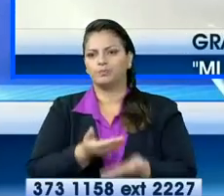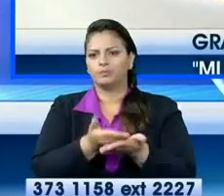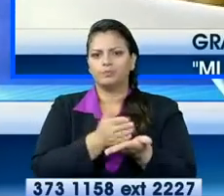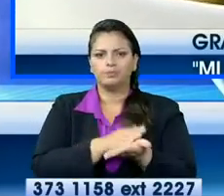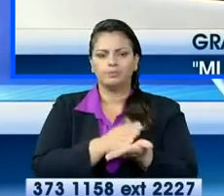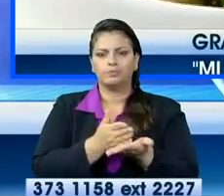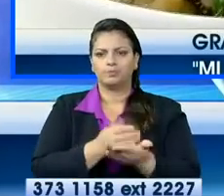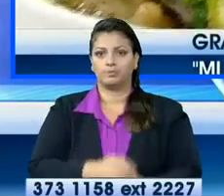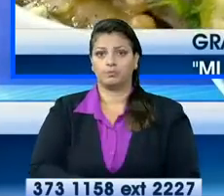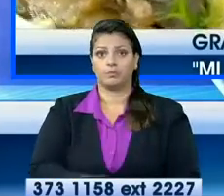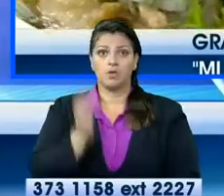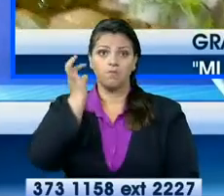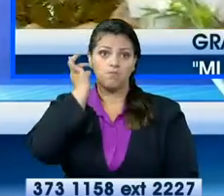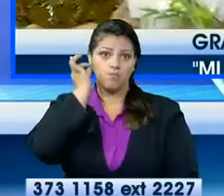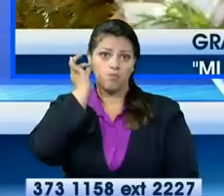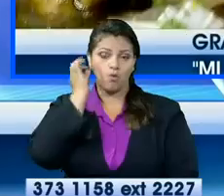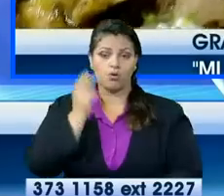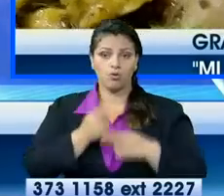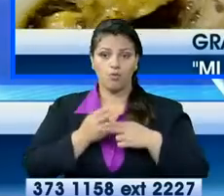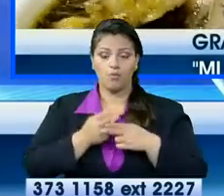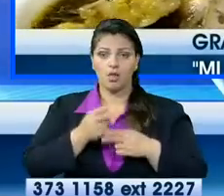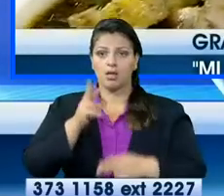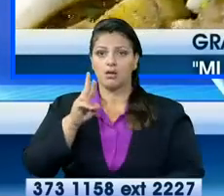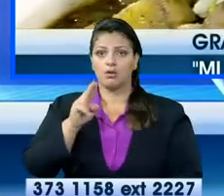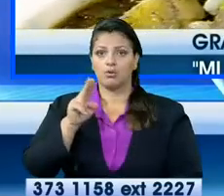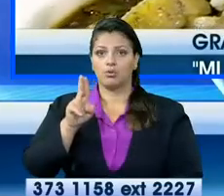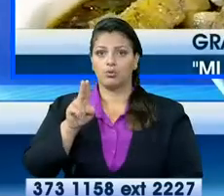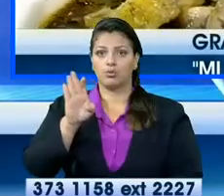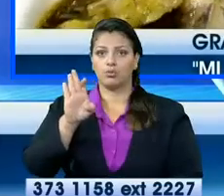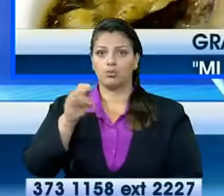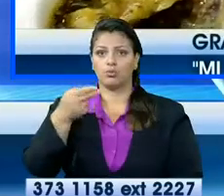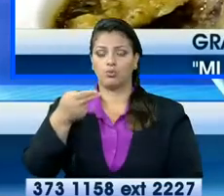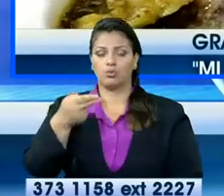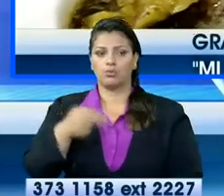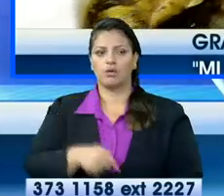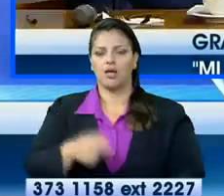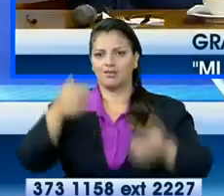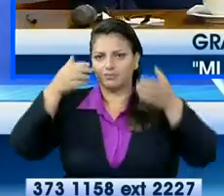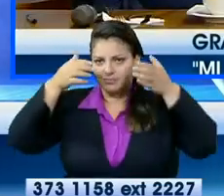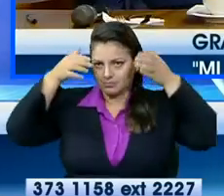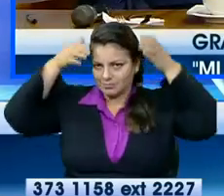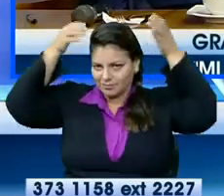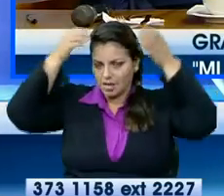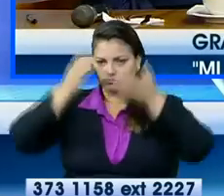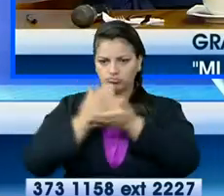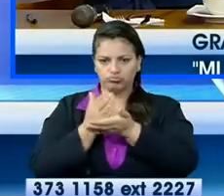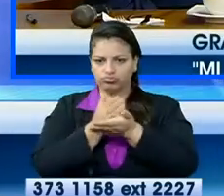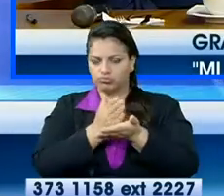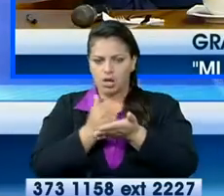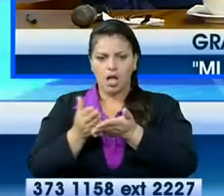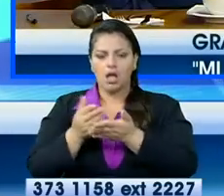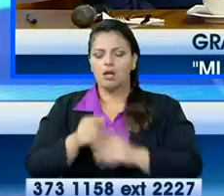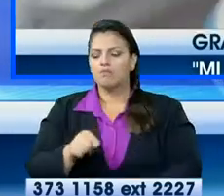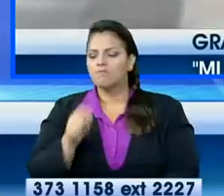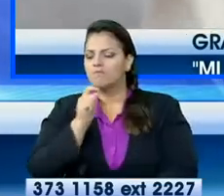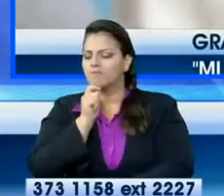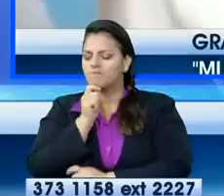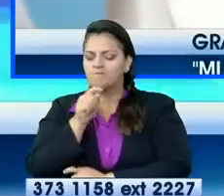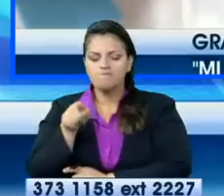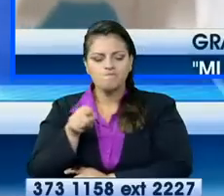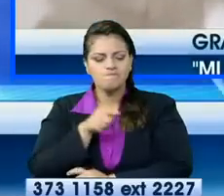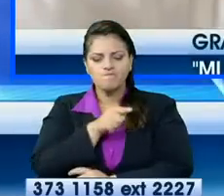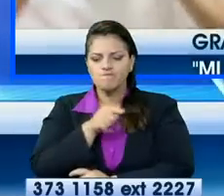zapatero a tus zapatos. Zapatero a tus zapatos. ¿No? Nosotros solo presentamos y comemos. Eso. Nada más. Nada más. Y comemos como cualquier plato, lo comemos igual.